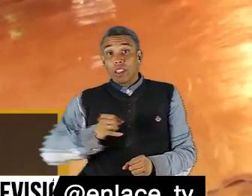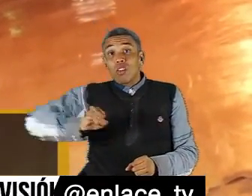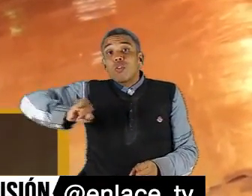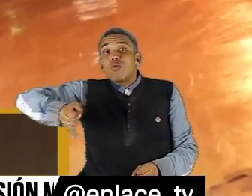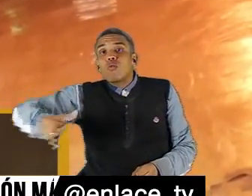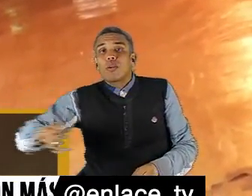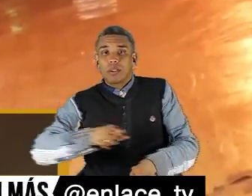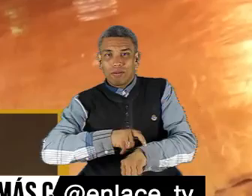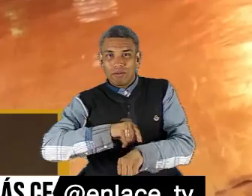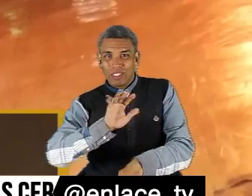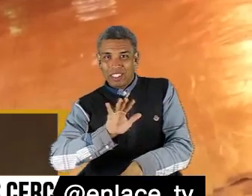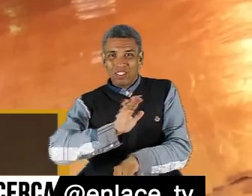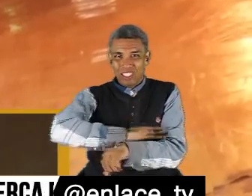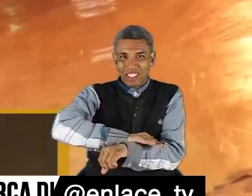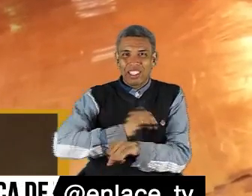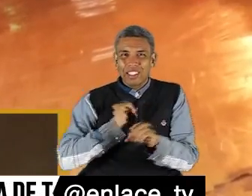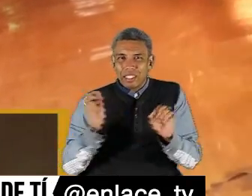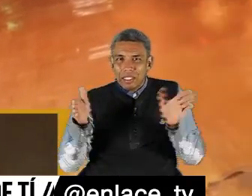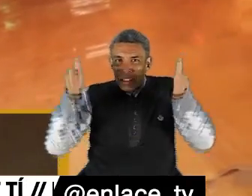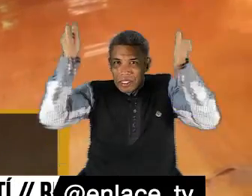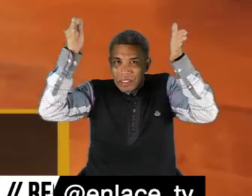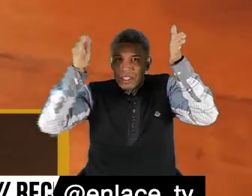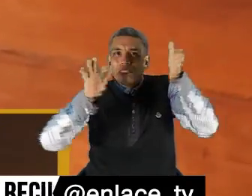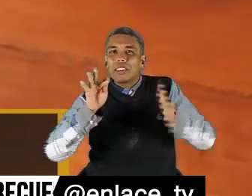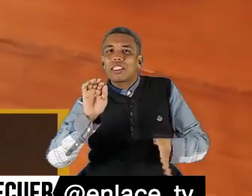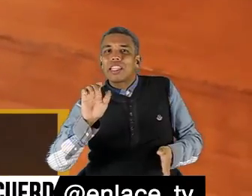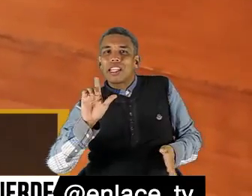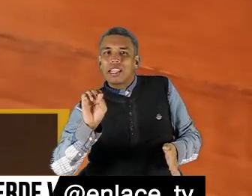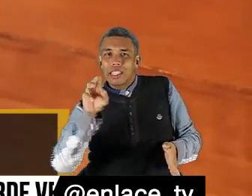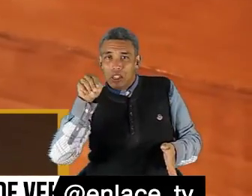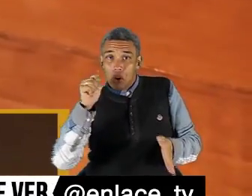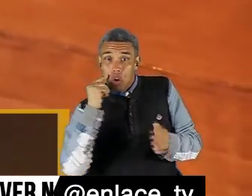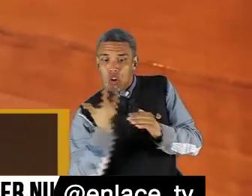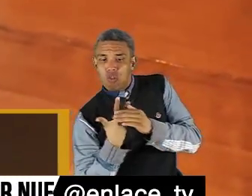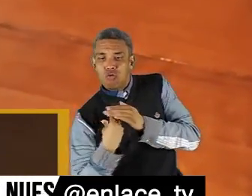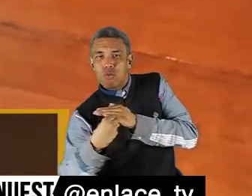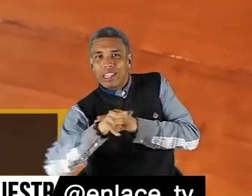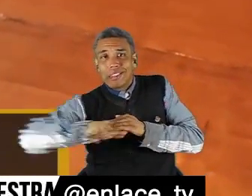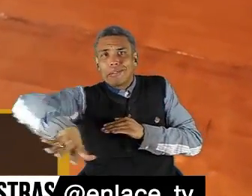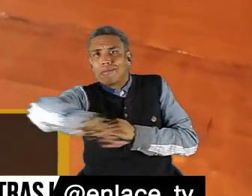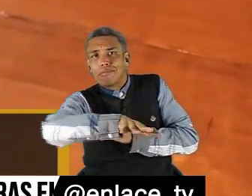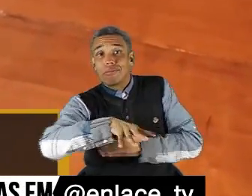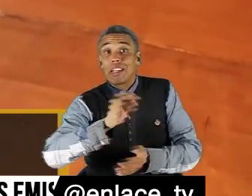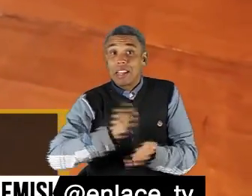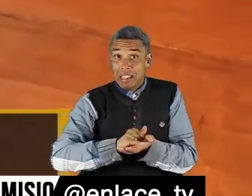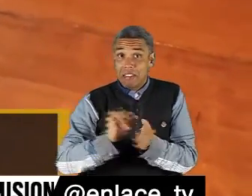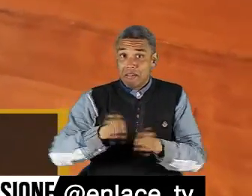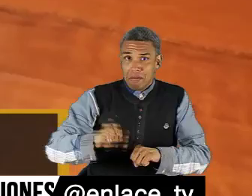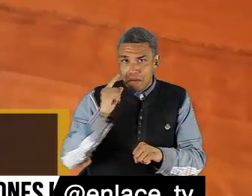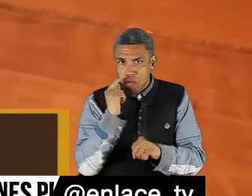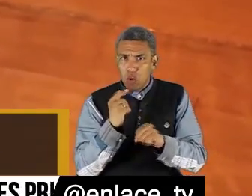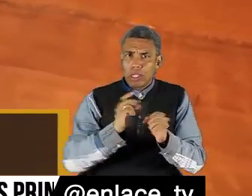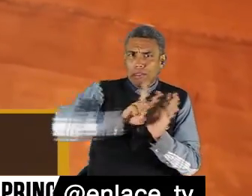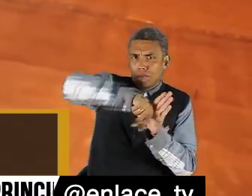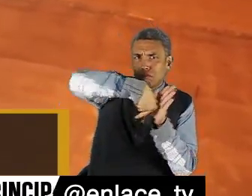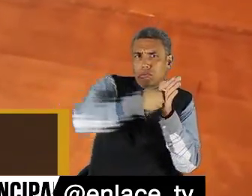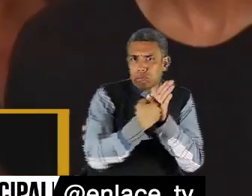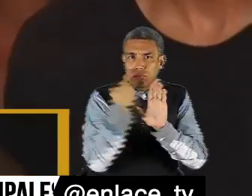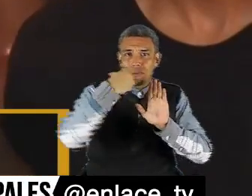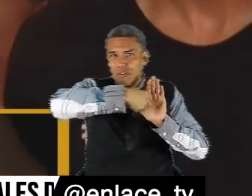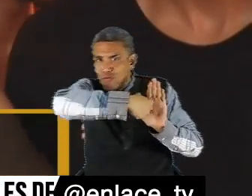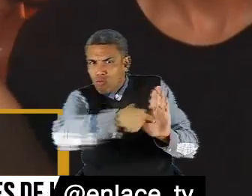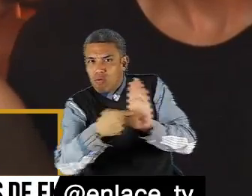en la plazoleta de Telecom, Crazy Rock tiene programada una actividad cultural para recaudar recursos